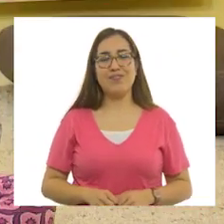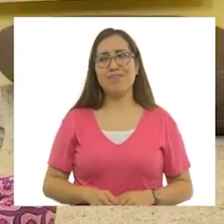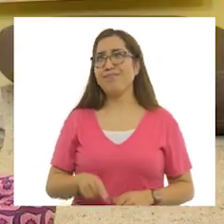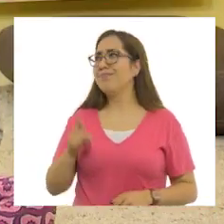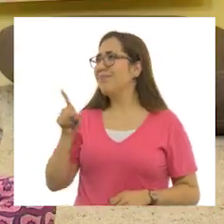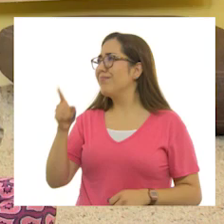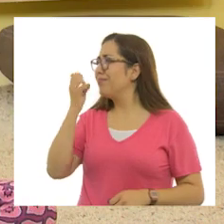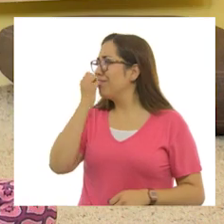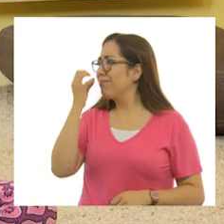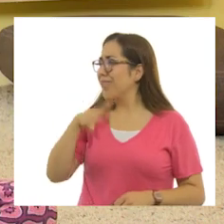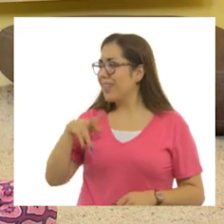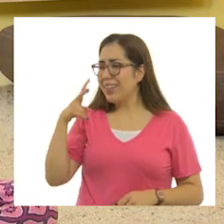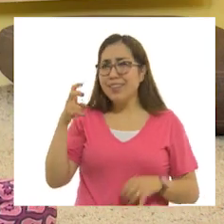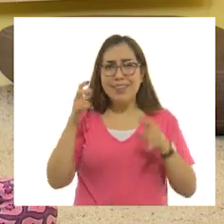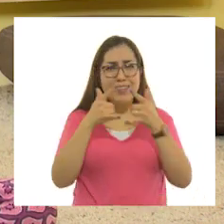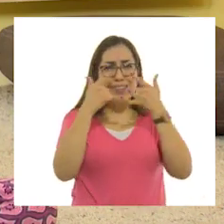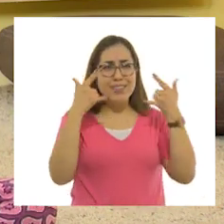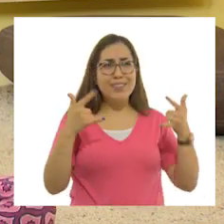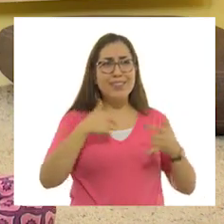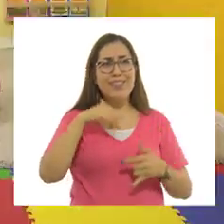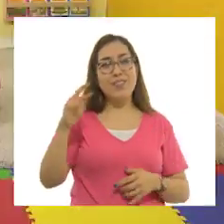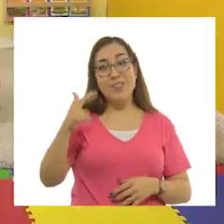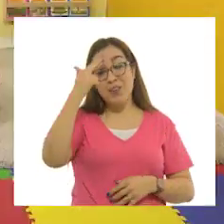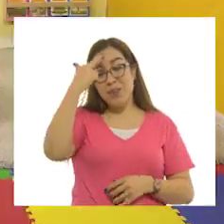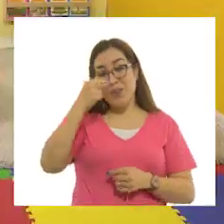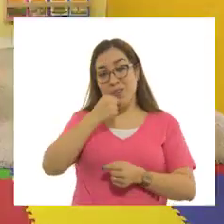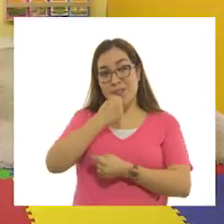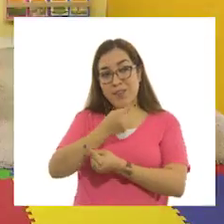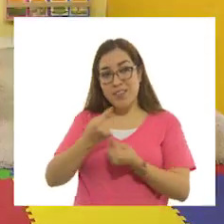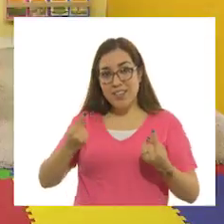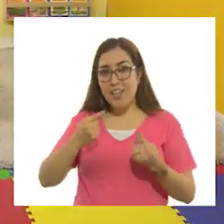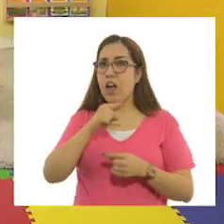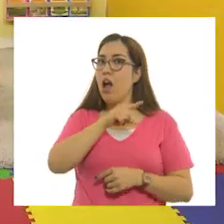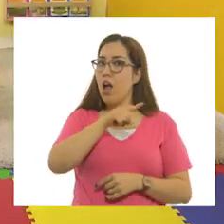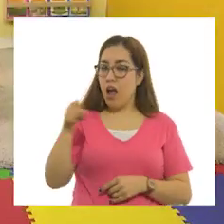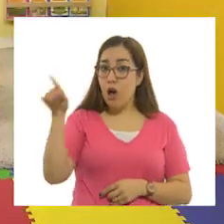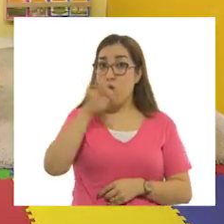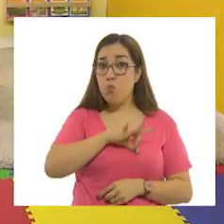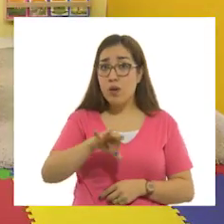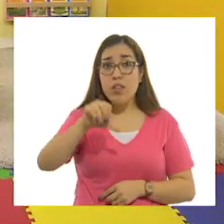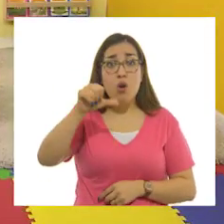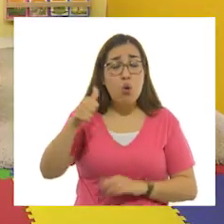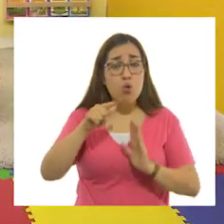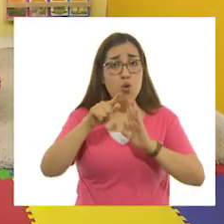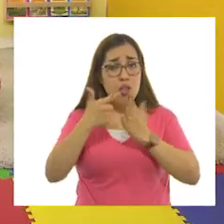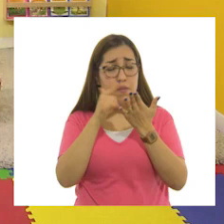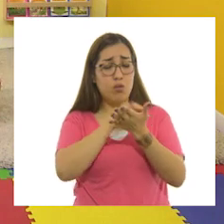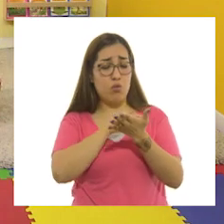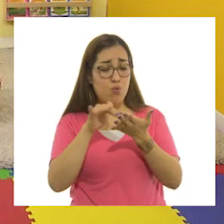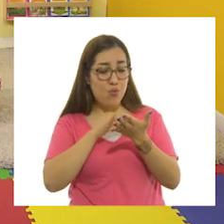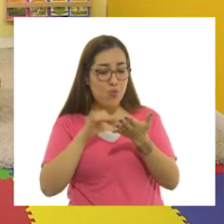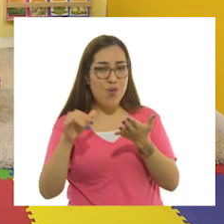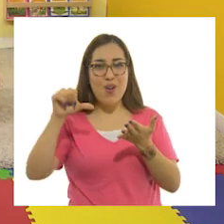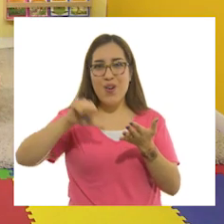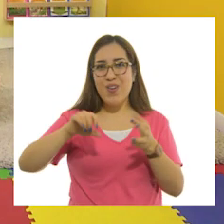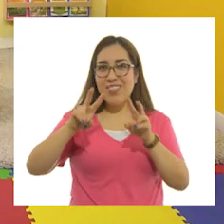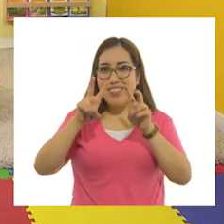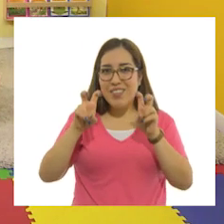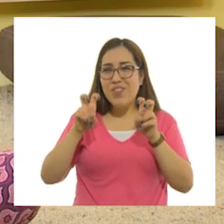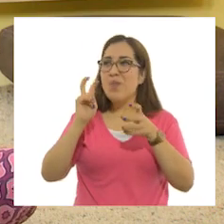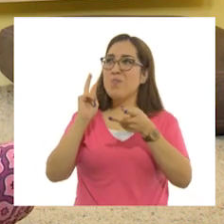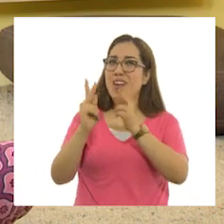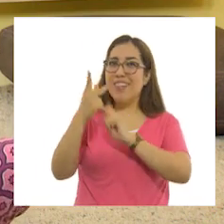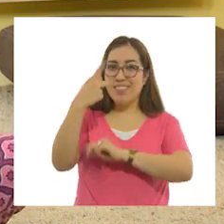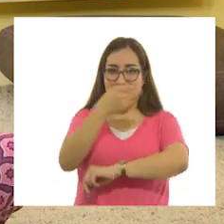padre cuento me recuerdan mucho a mi infancia si te es posible consulta a otros libros y comenta el tema de hoy con tu familia